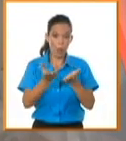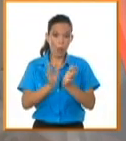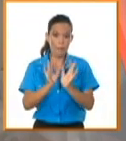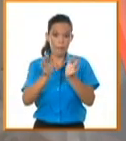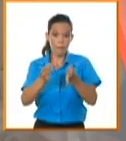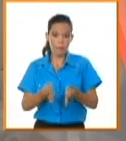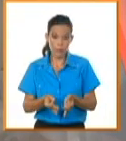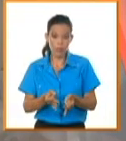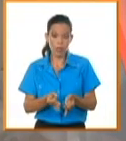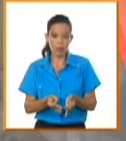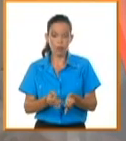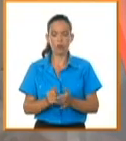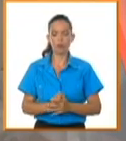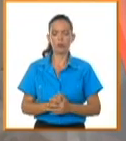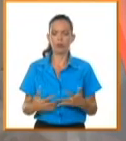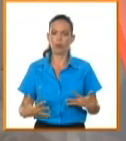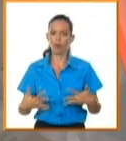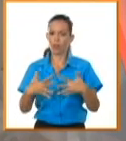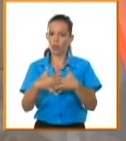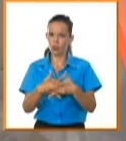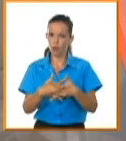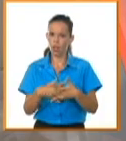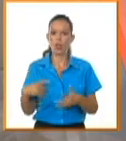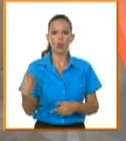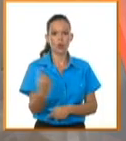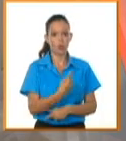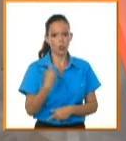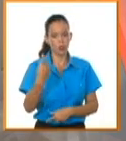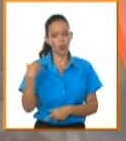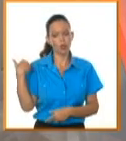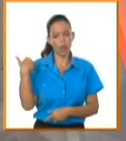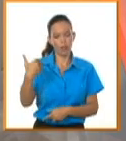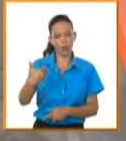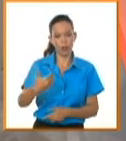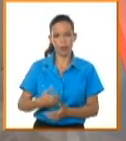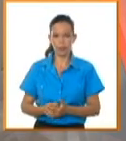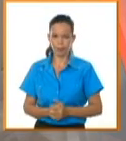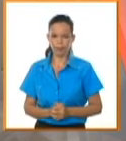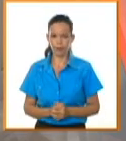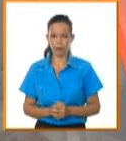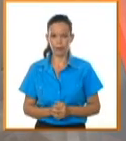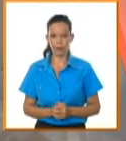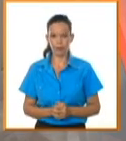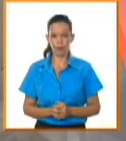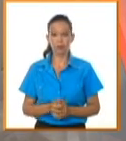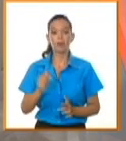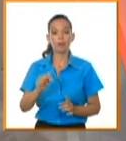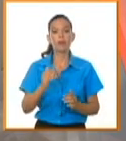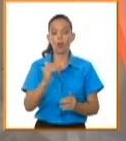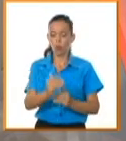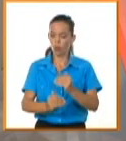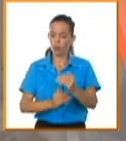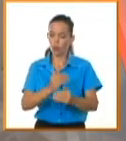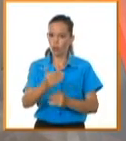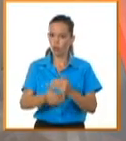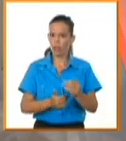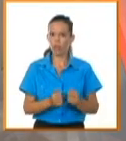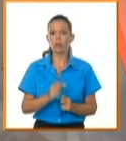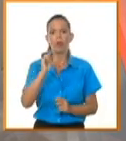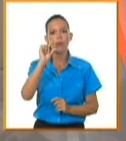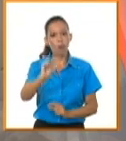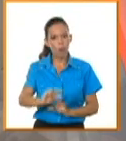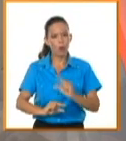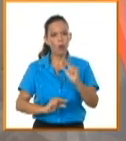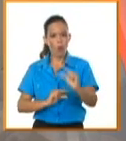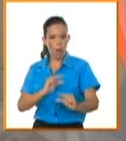bancaria financiera hemos estado desarrollando en los últimos años es un proceso como usted dice que es gradual así